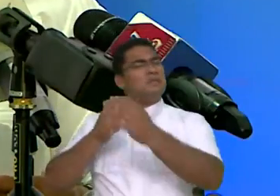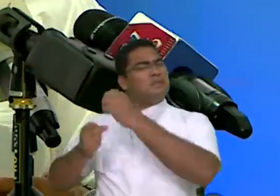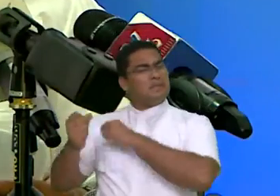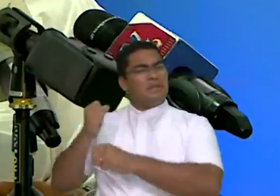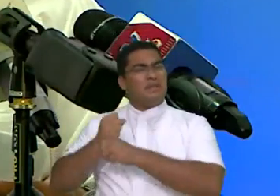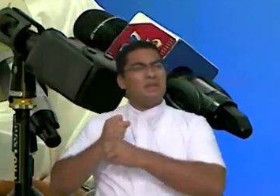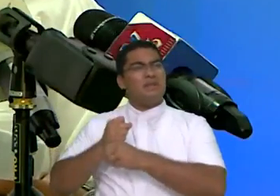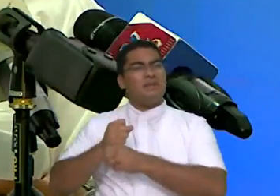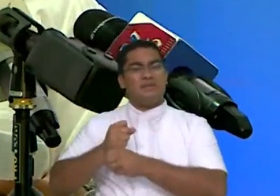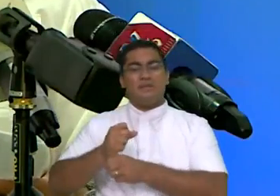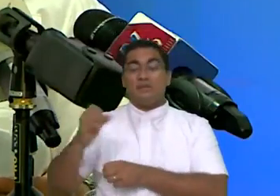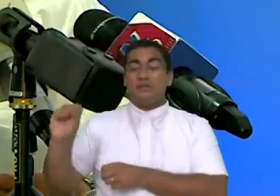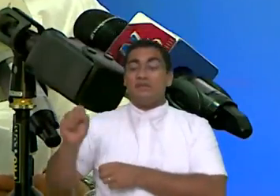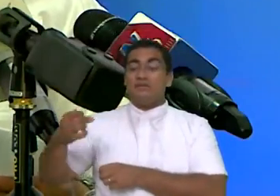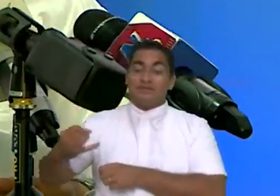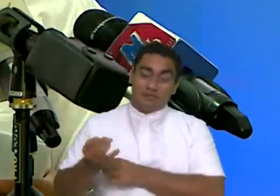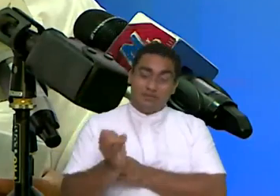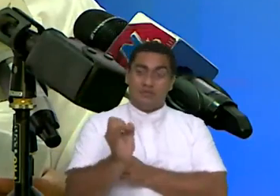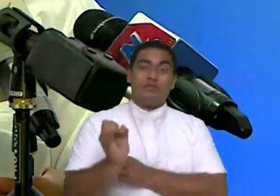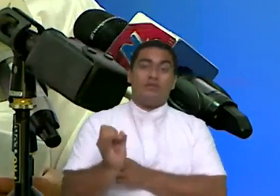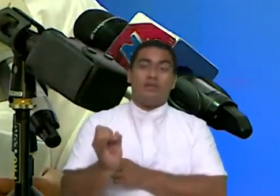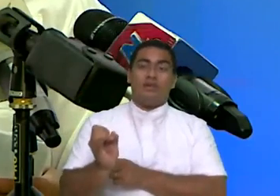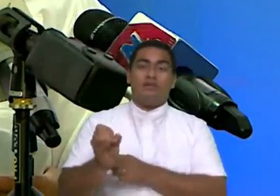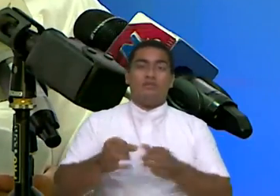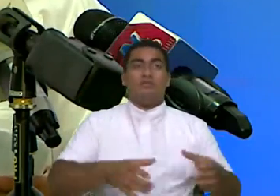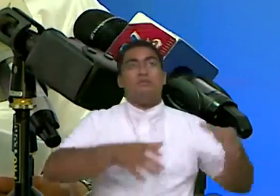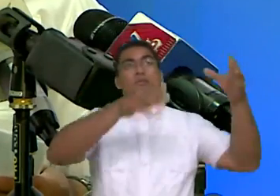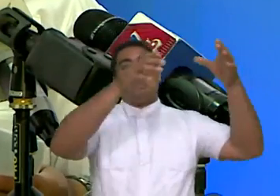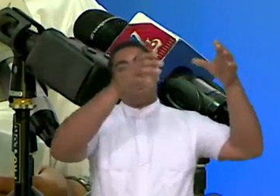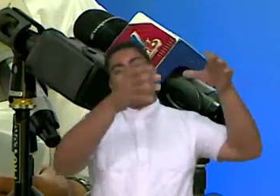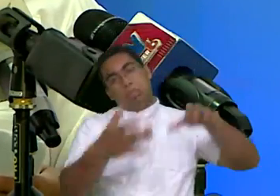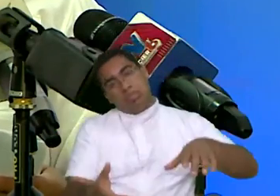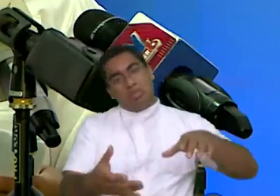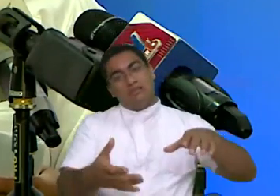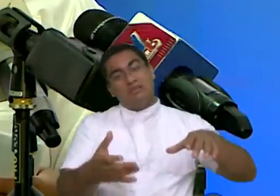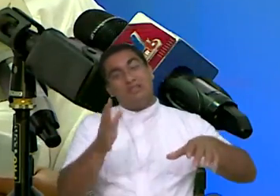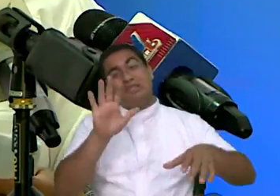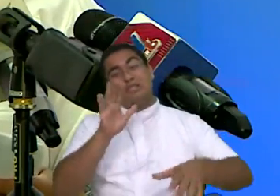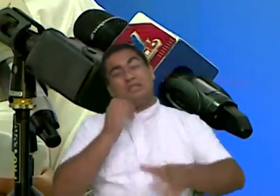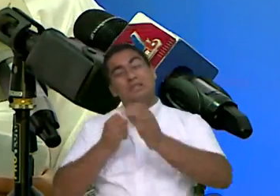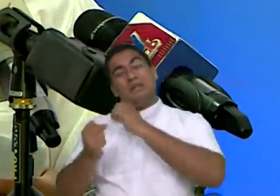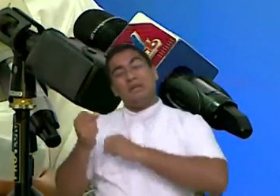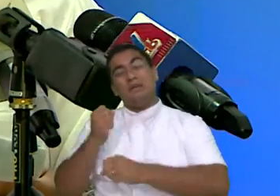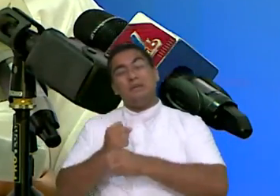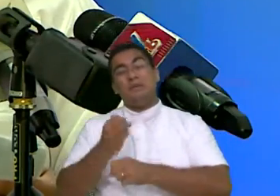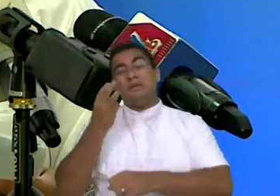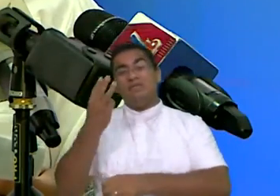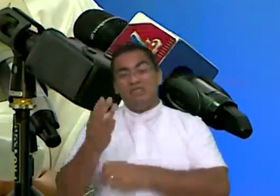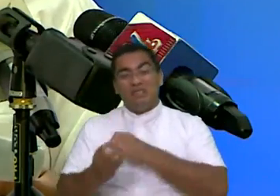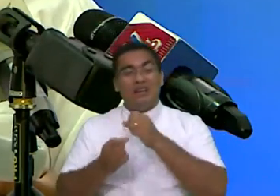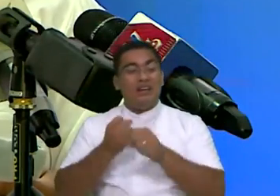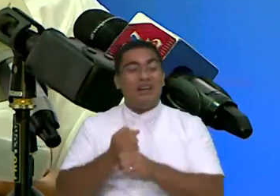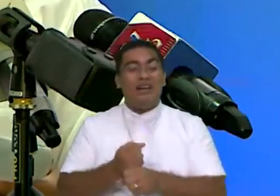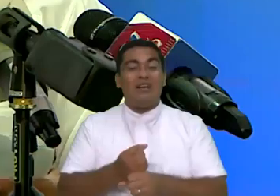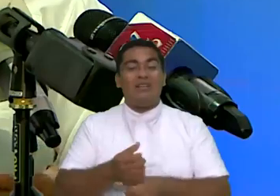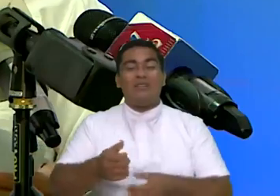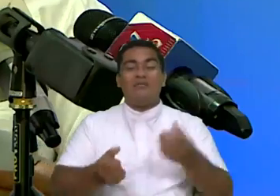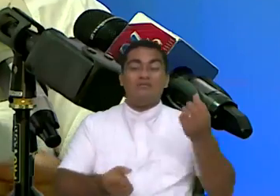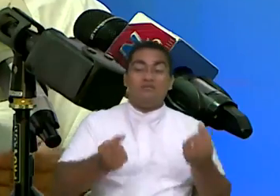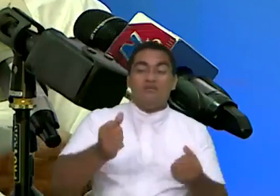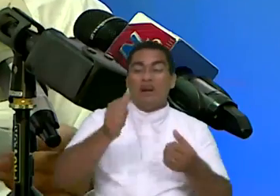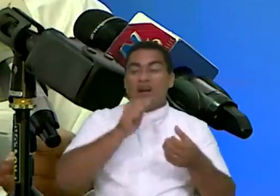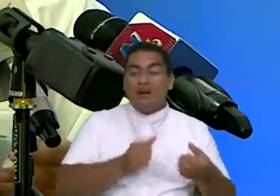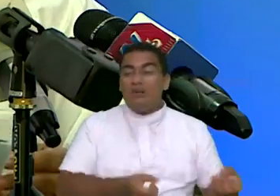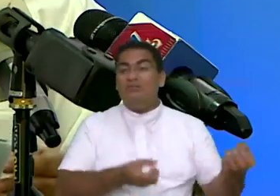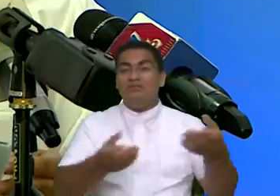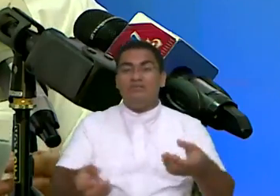que abastecía estas comunidades colapsó. Tuvimos prácticamente unos 3 años, 4 años abasteciendo con cisterna, una